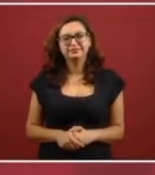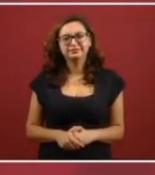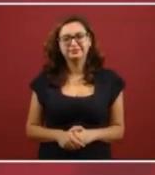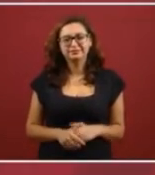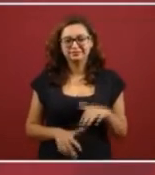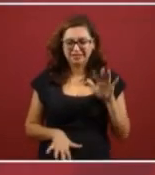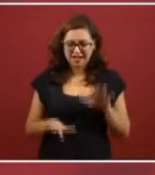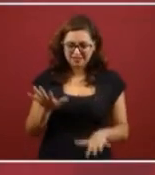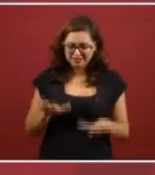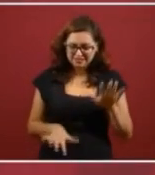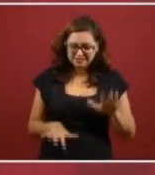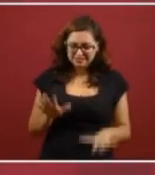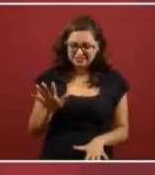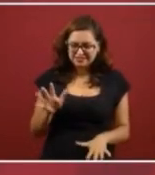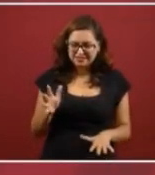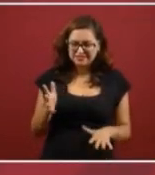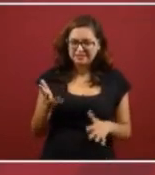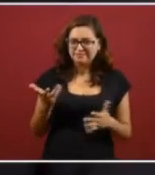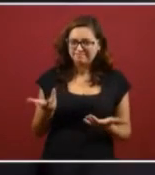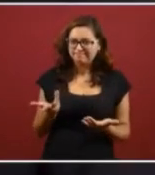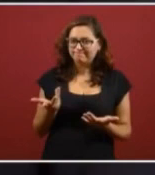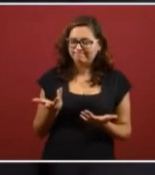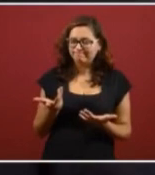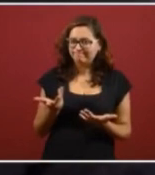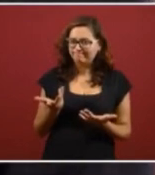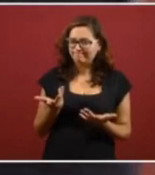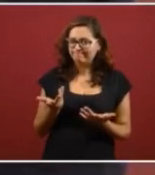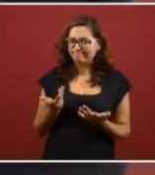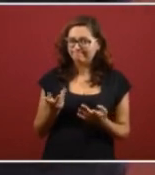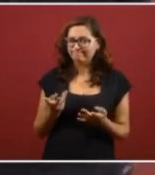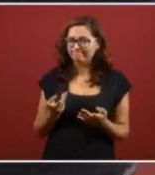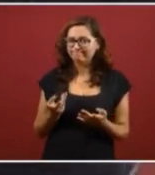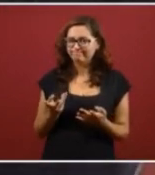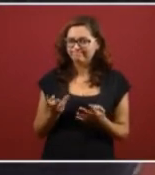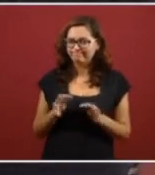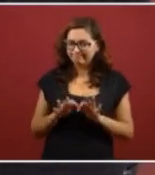a veces, sometimes, es importante, it's important